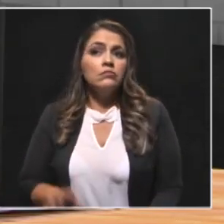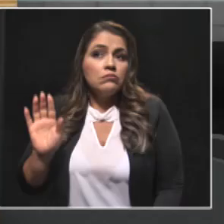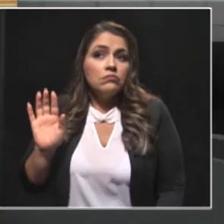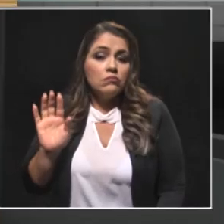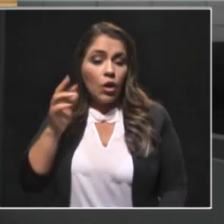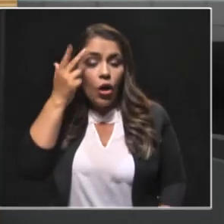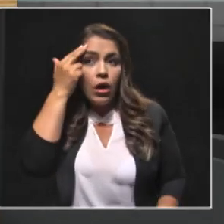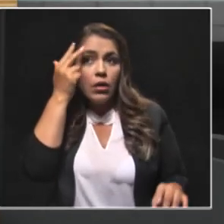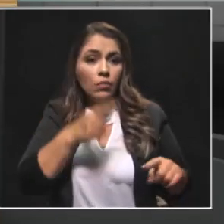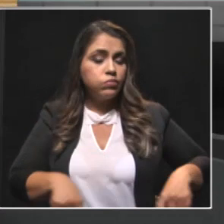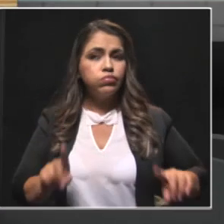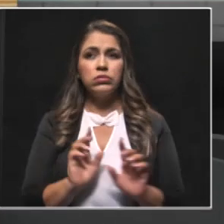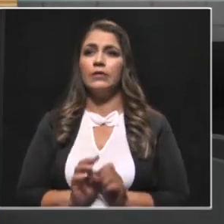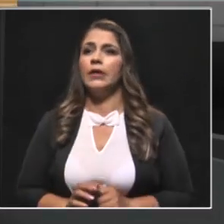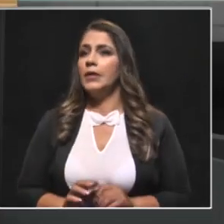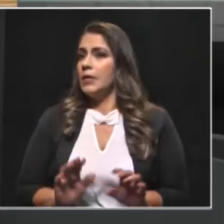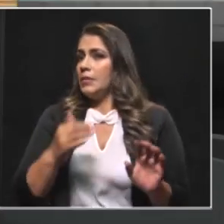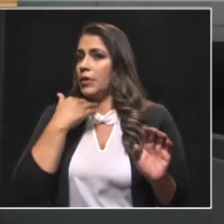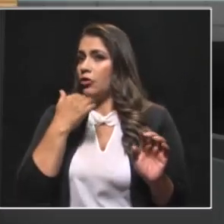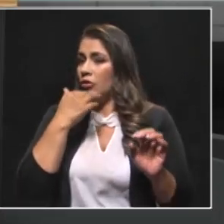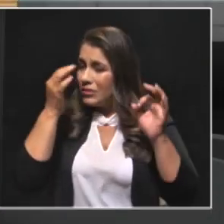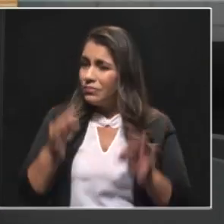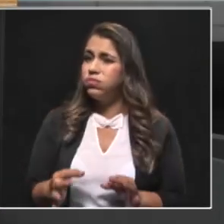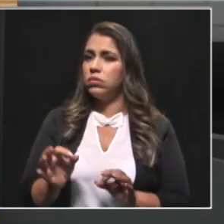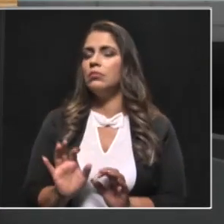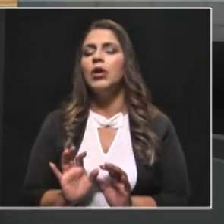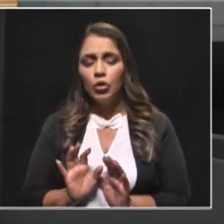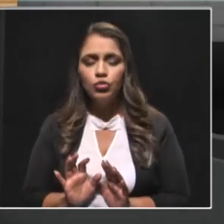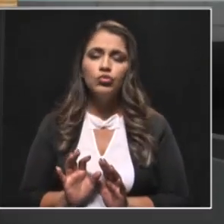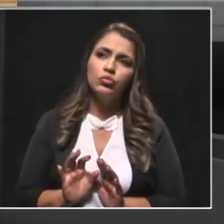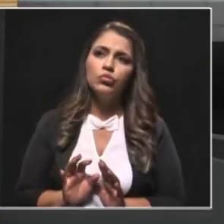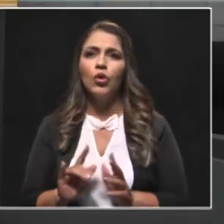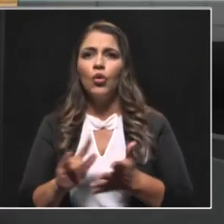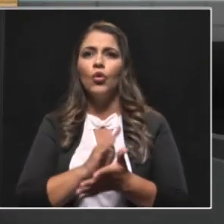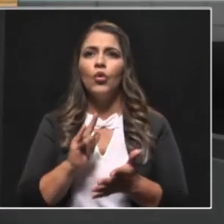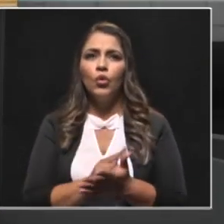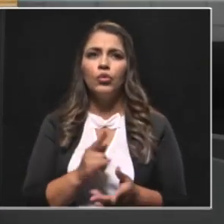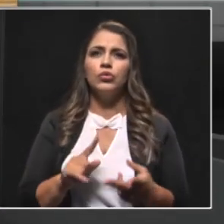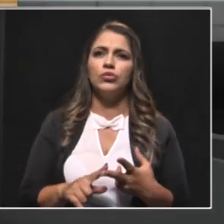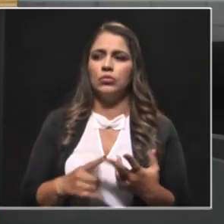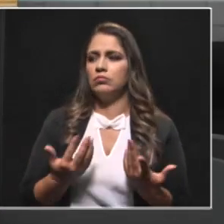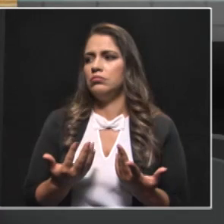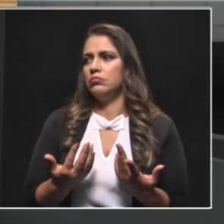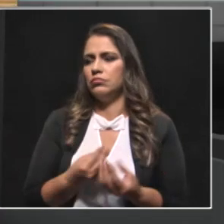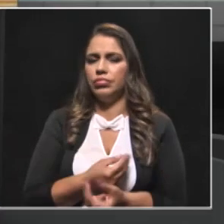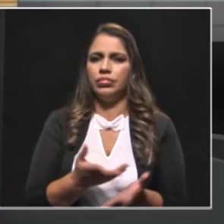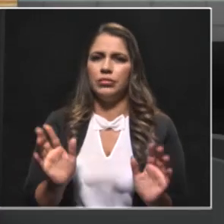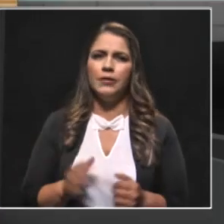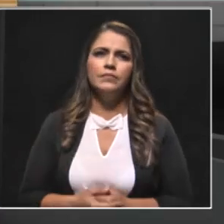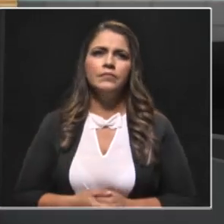es evidente. Sí. No sé si la tasa tan alta, pero sí hay un cambio pues de el uso del suelo en Sabaneta y las edificaciones son